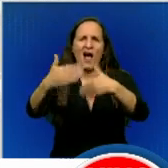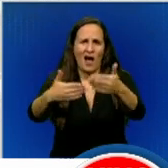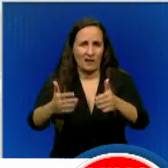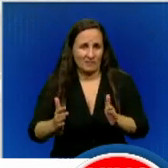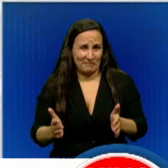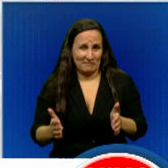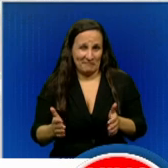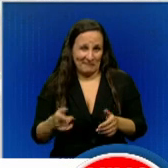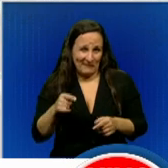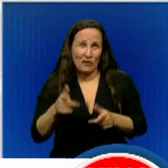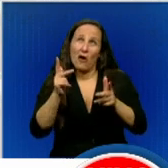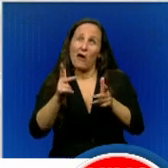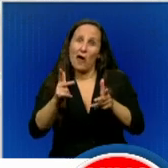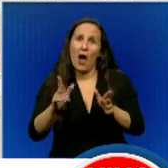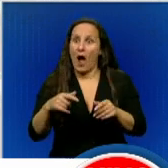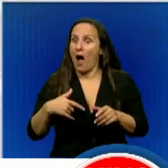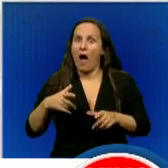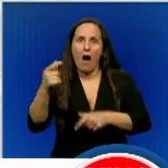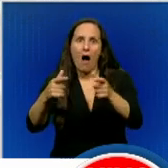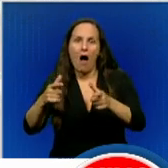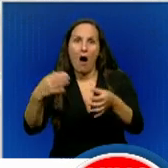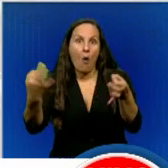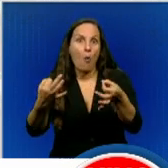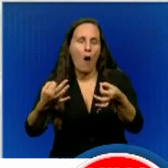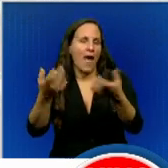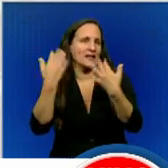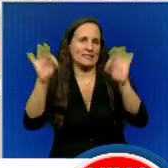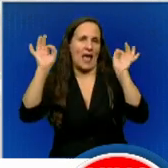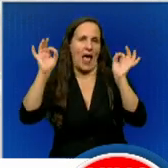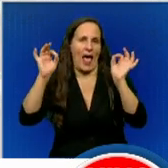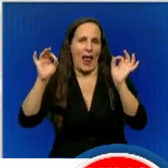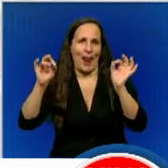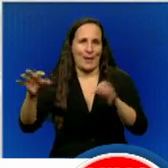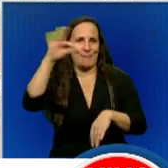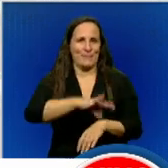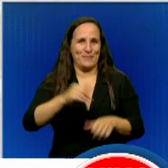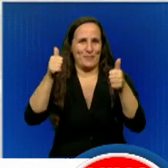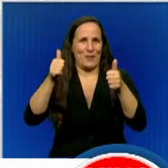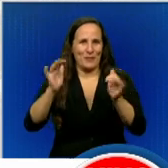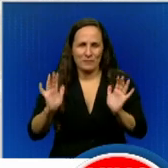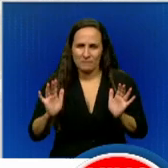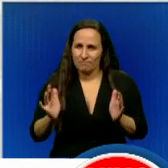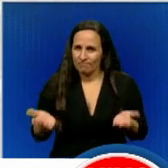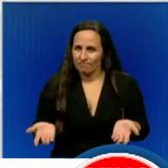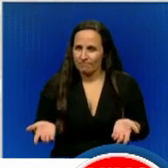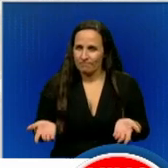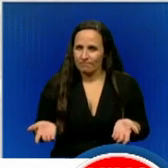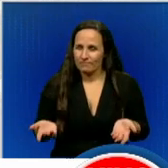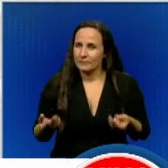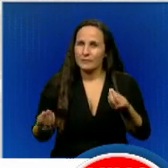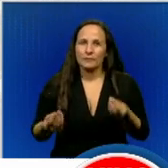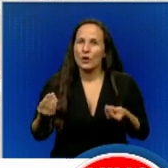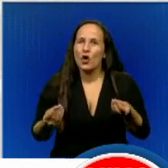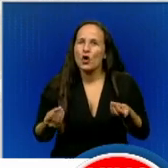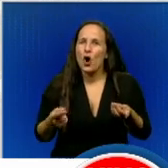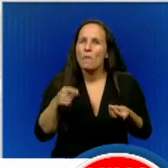una vez no en una cosecha buena y nos salvamos cómo evitar señor presidente caer en la trampa de la